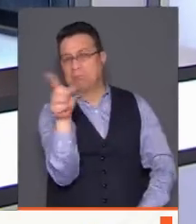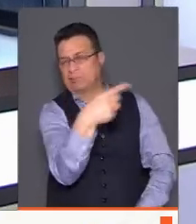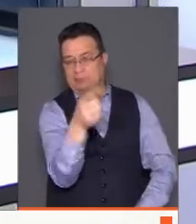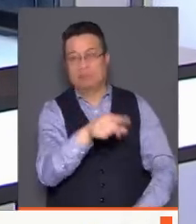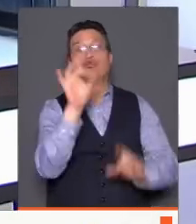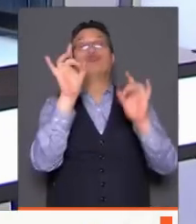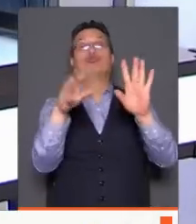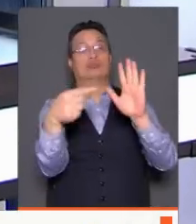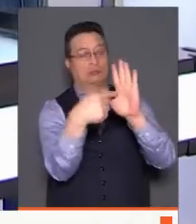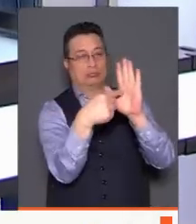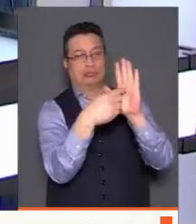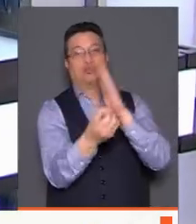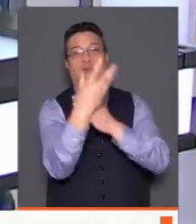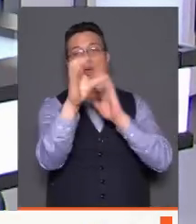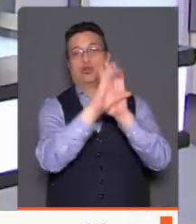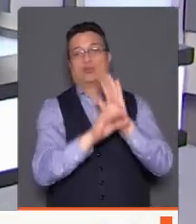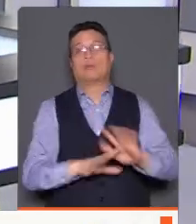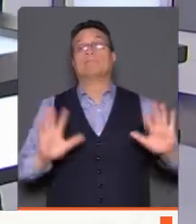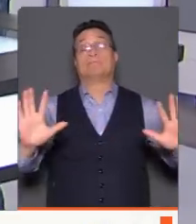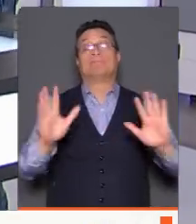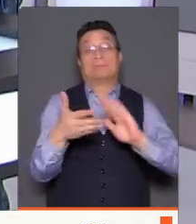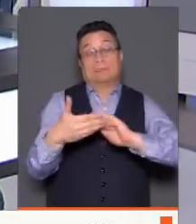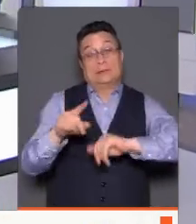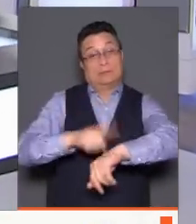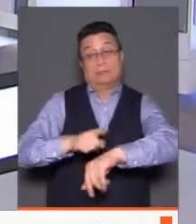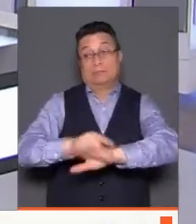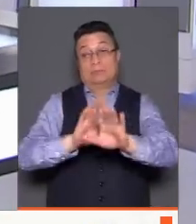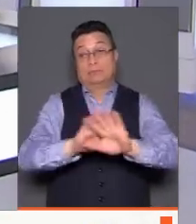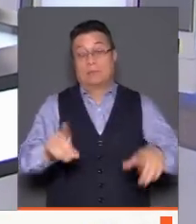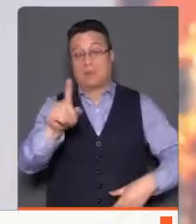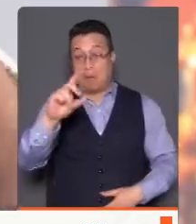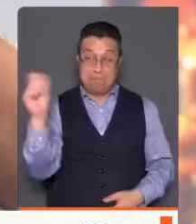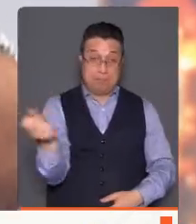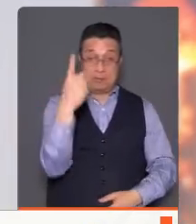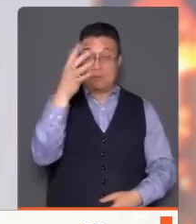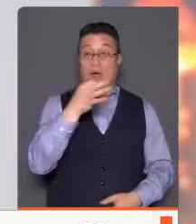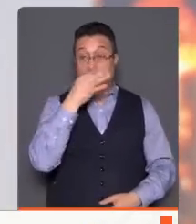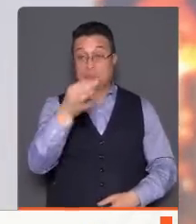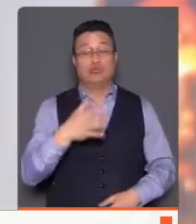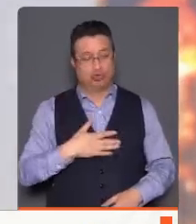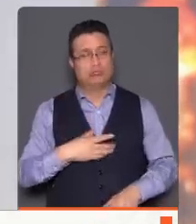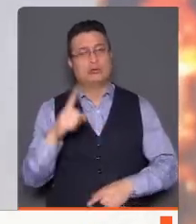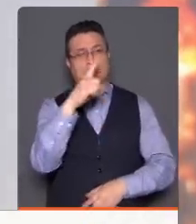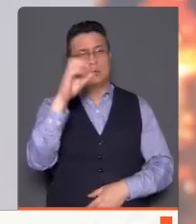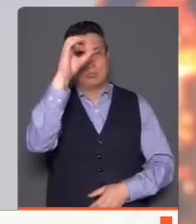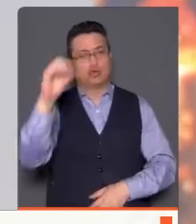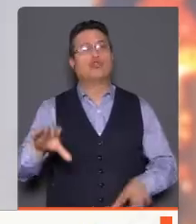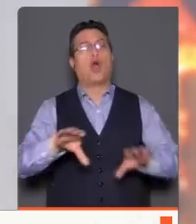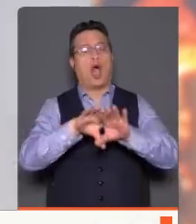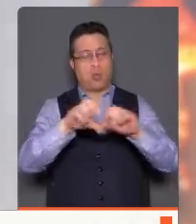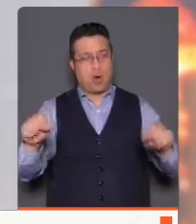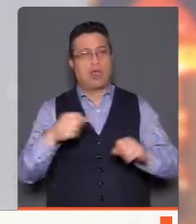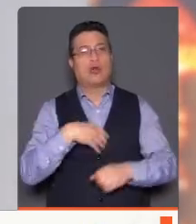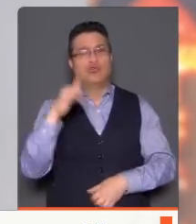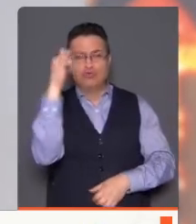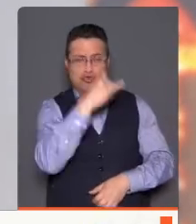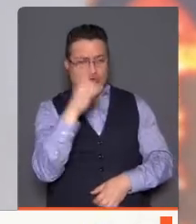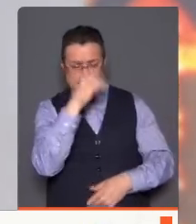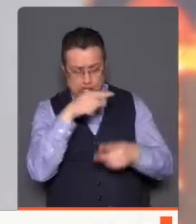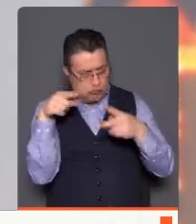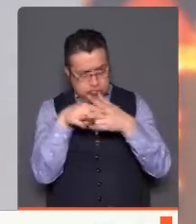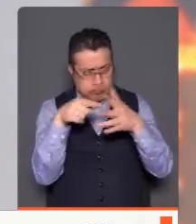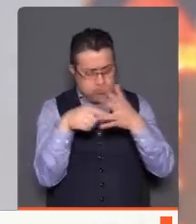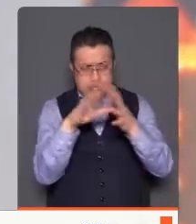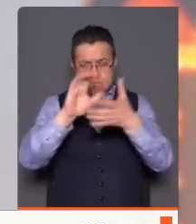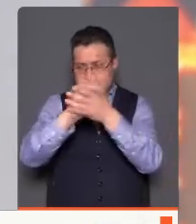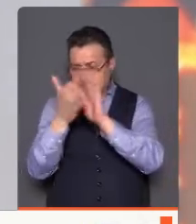nueva Constitución. No, nos pilla la hora. Sí, nos queda ahora, mira, a ver, decir primero que estoy totalmente de acuerdo y que se persiga a los corruptos, a los